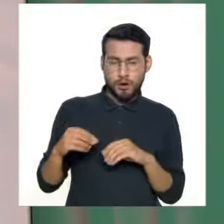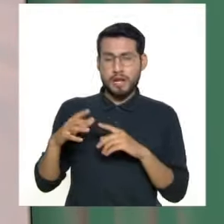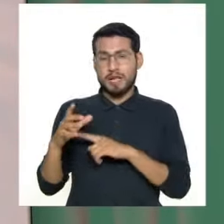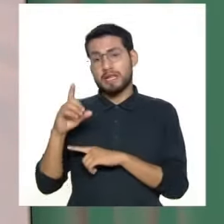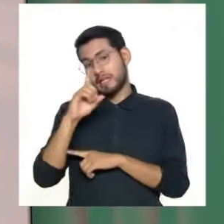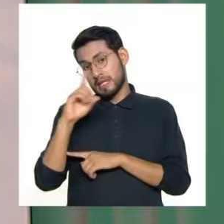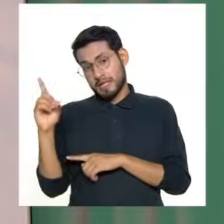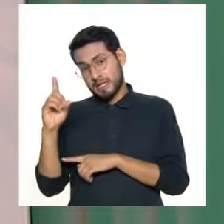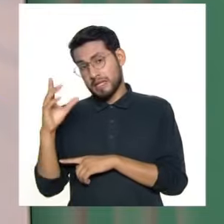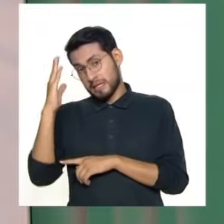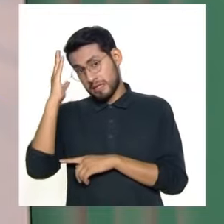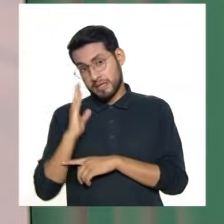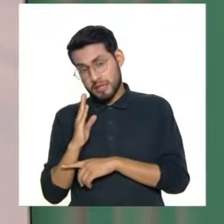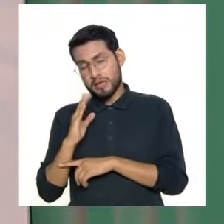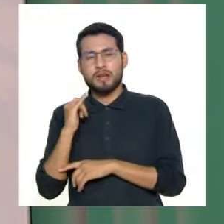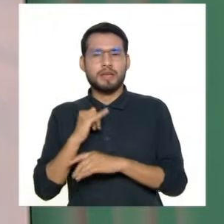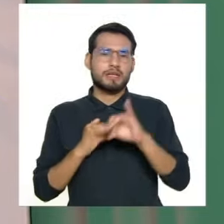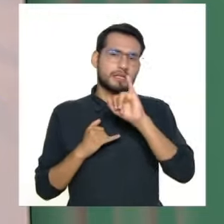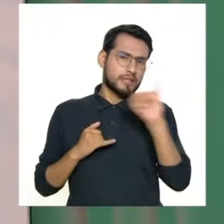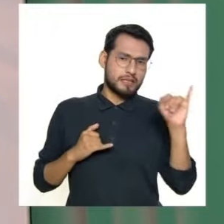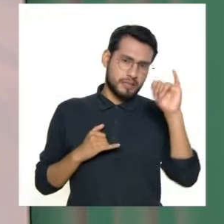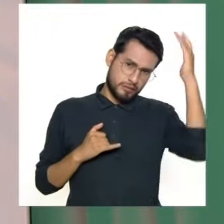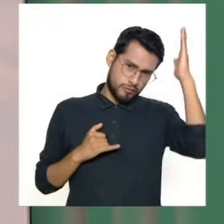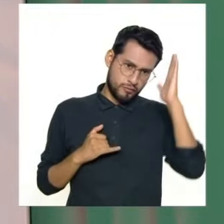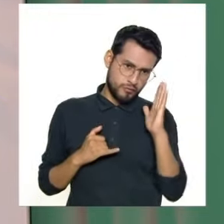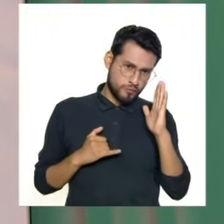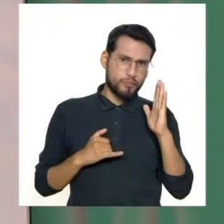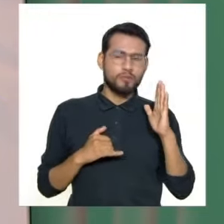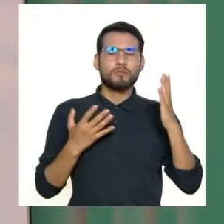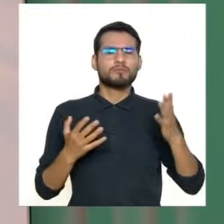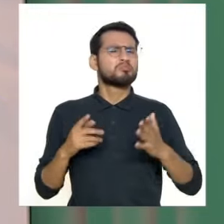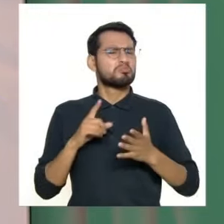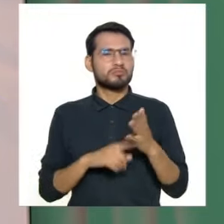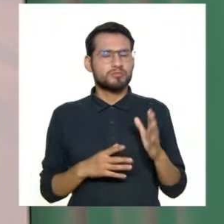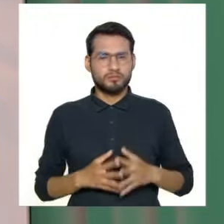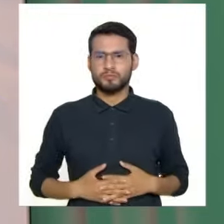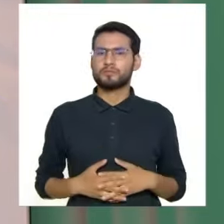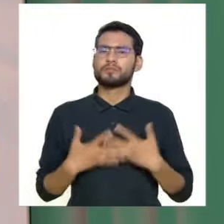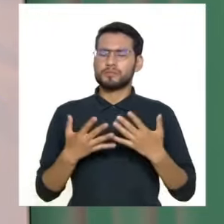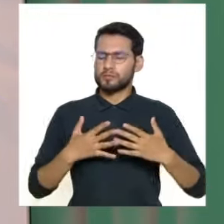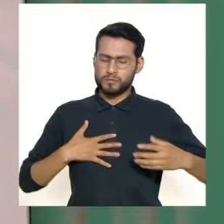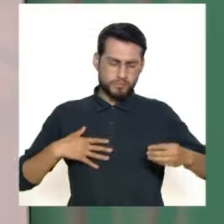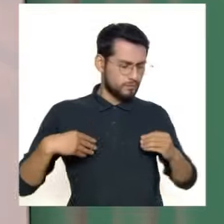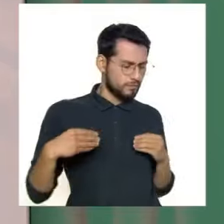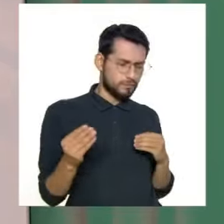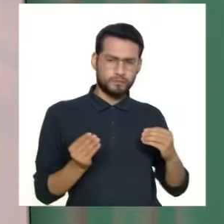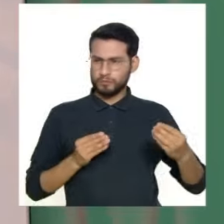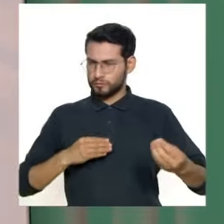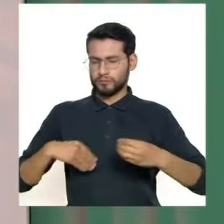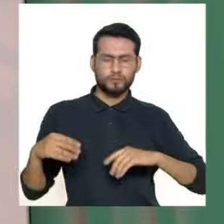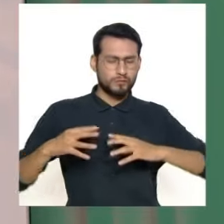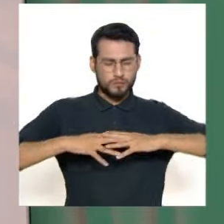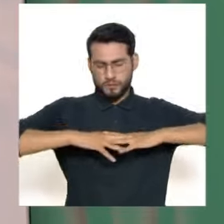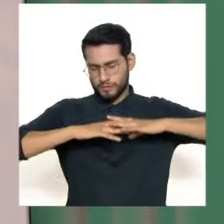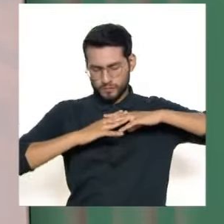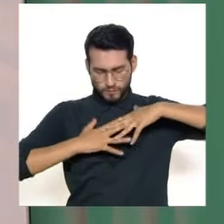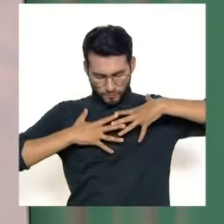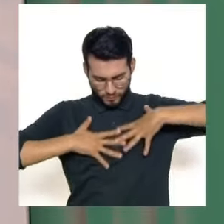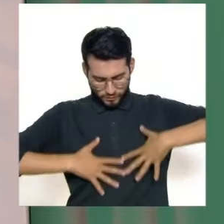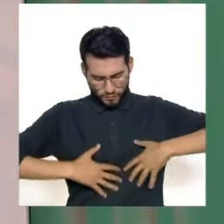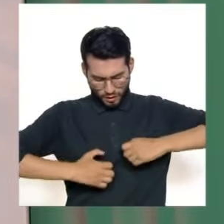derecho y del lado izquierdo Okay Eh implica flexibilidad equilibrio fuerza